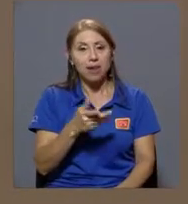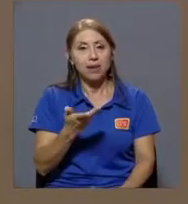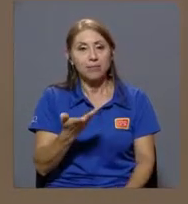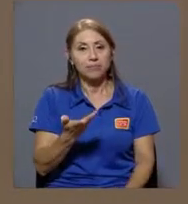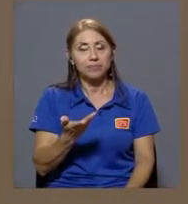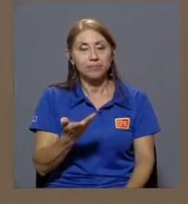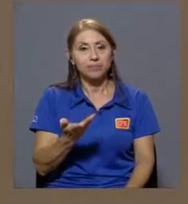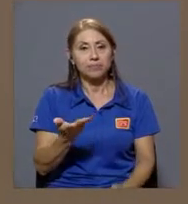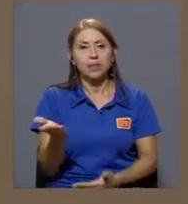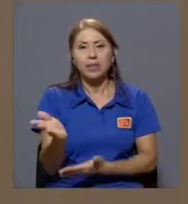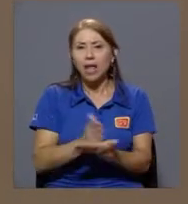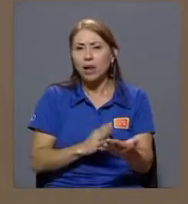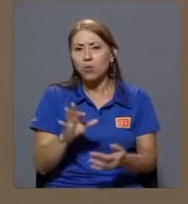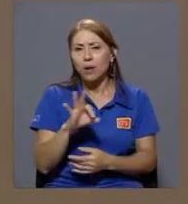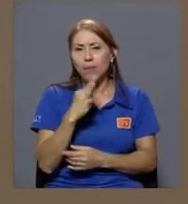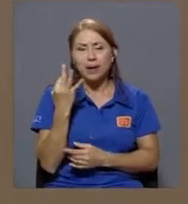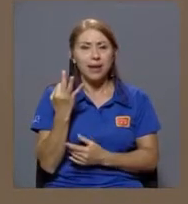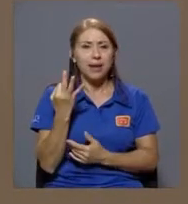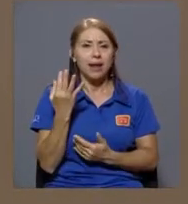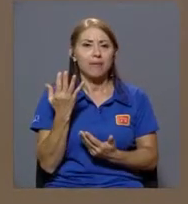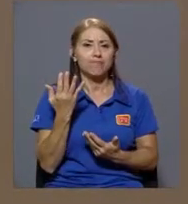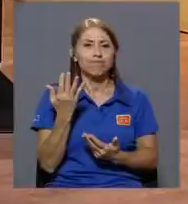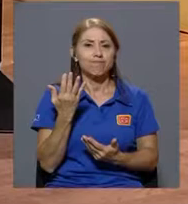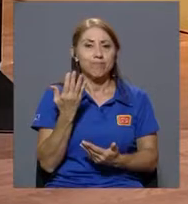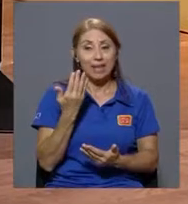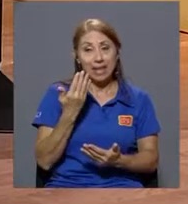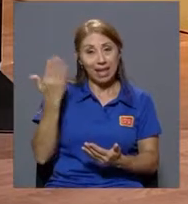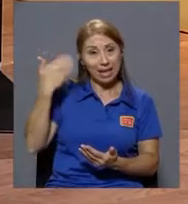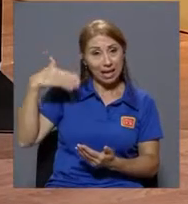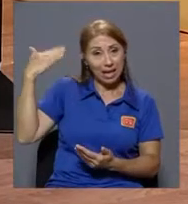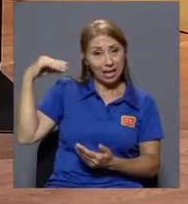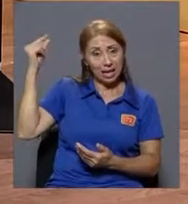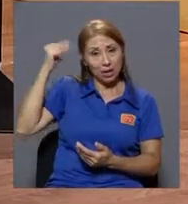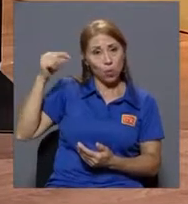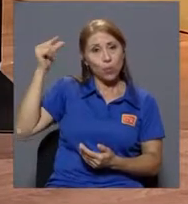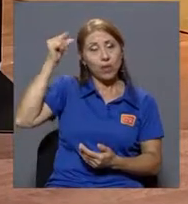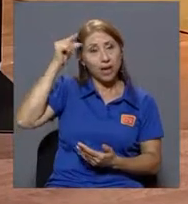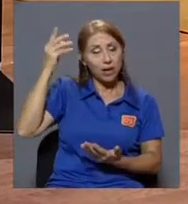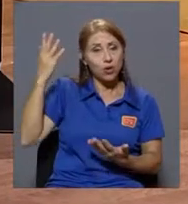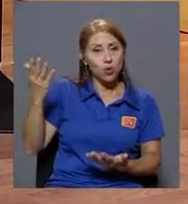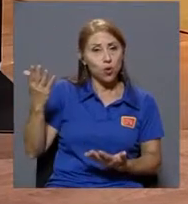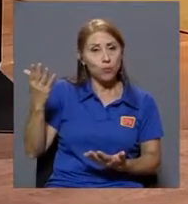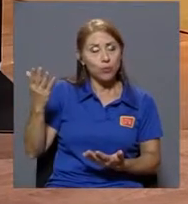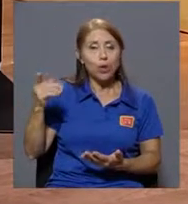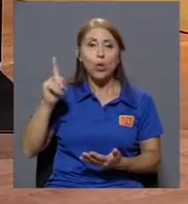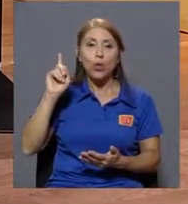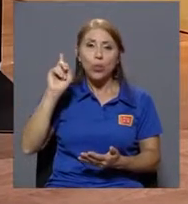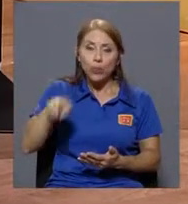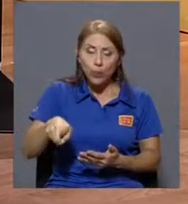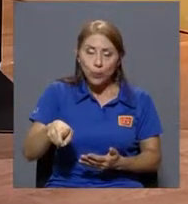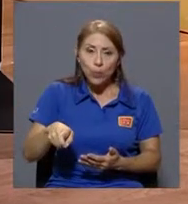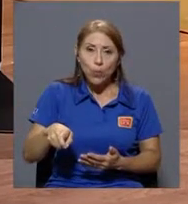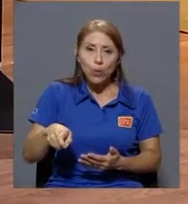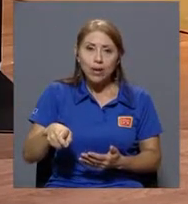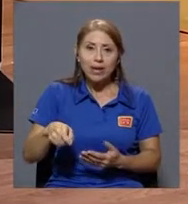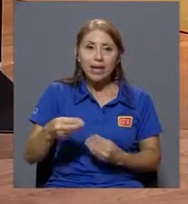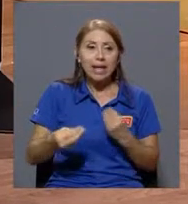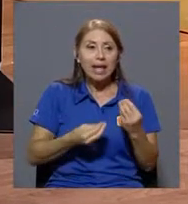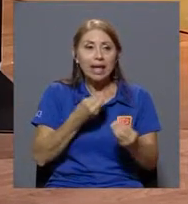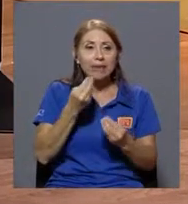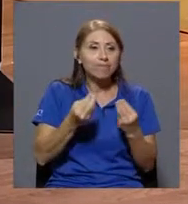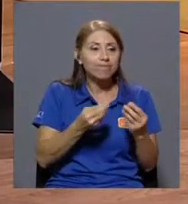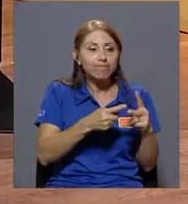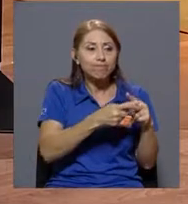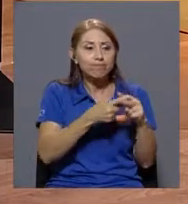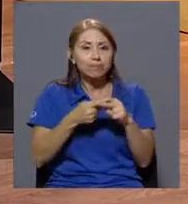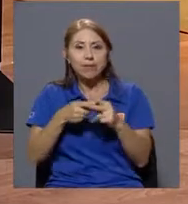de alguna manera orilló al entonces gobierno a recurrir a un endeudamiento